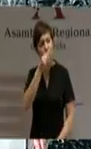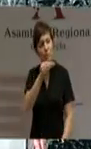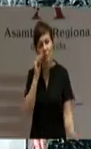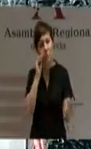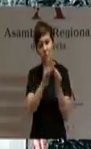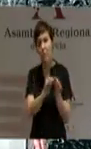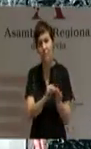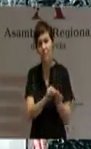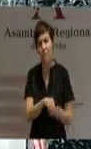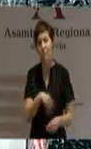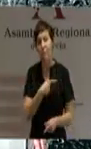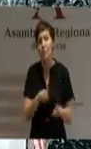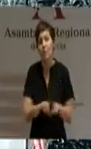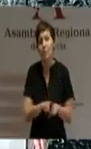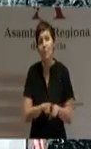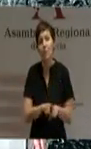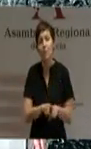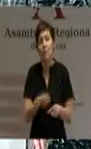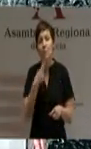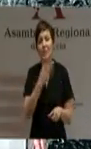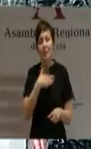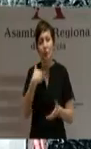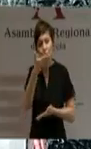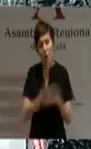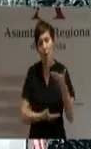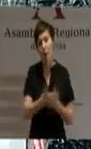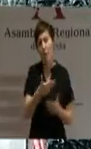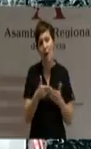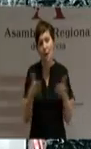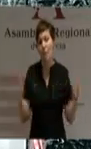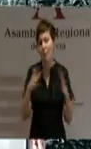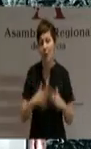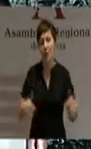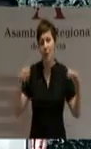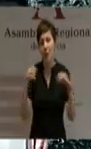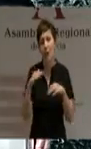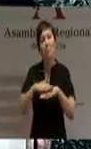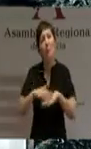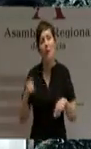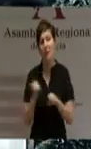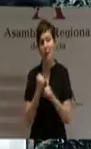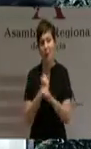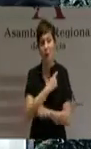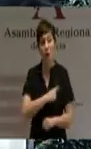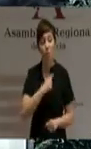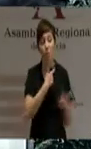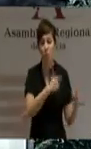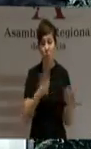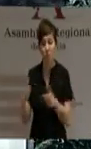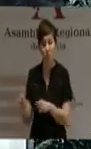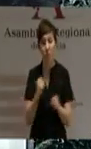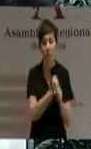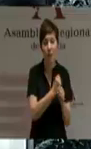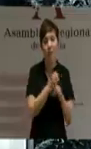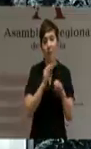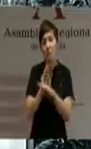puedo colaborar a la tarea de la Cámara. Lo dije antes y lo repito ahora. Hay comisiones por el empleo, comisiones por la